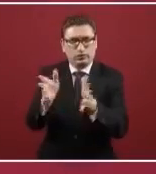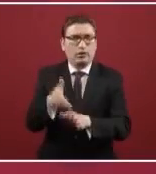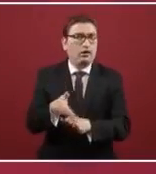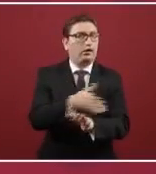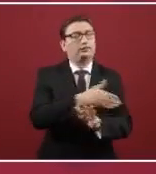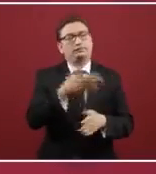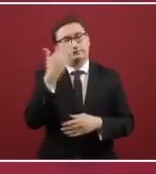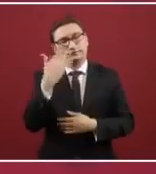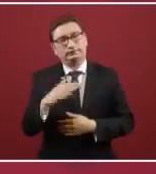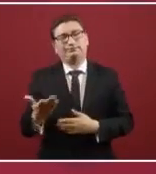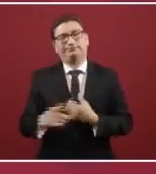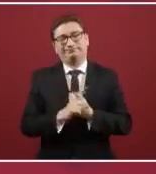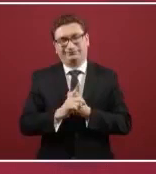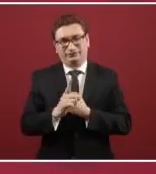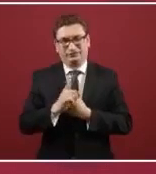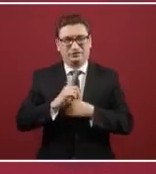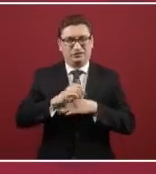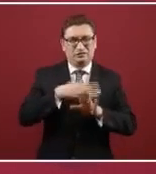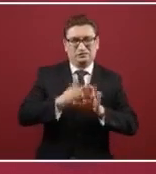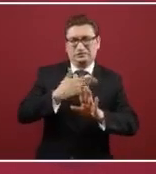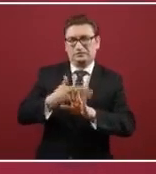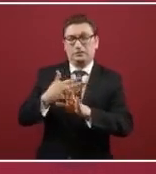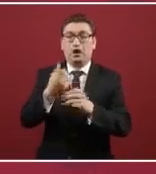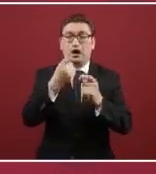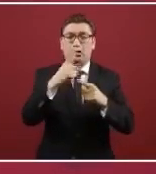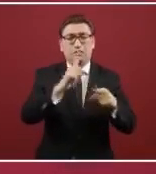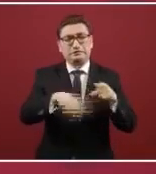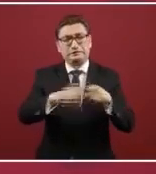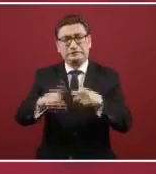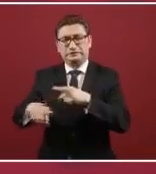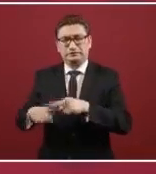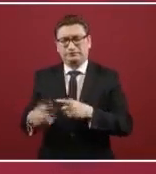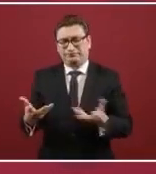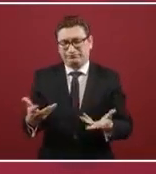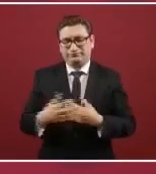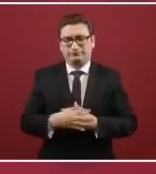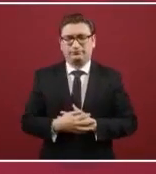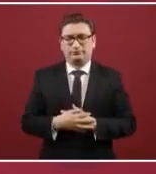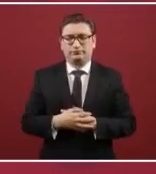desaparecidas